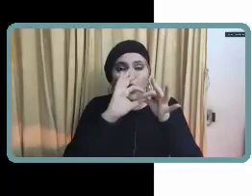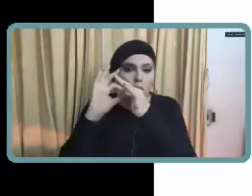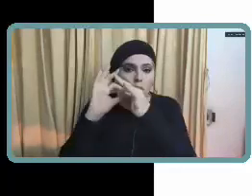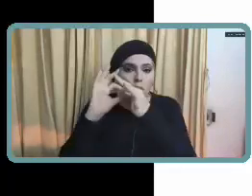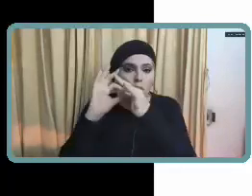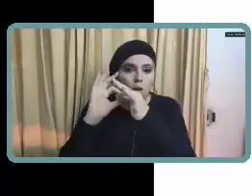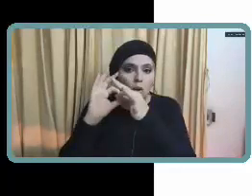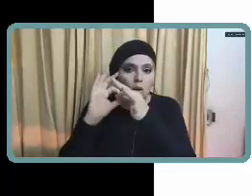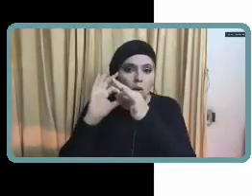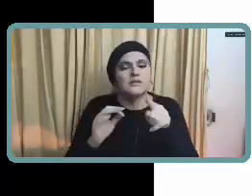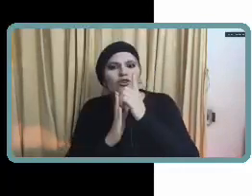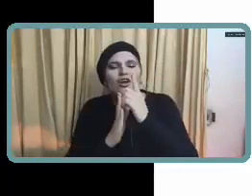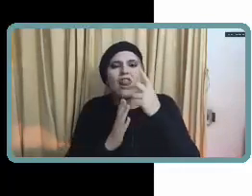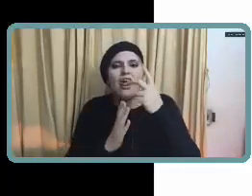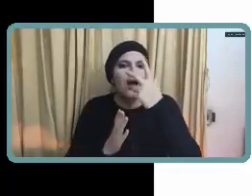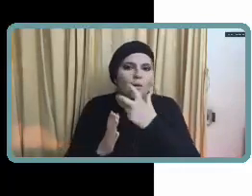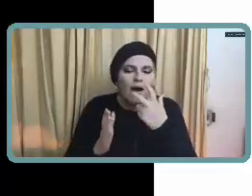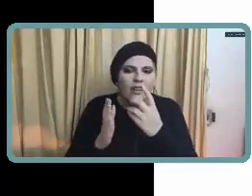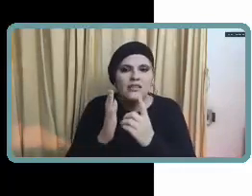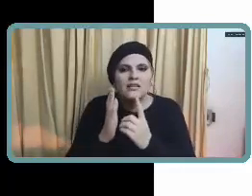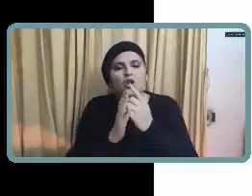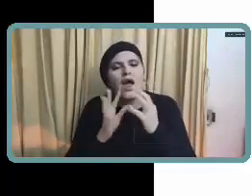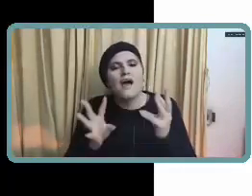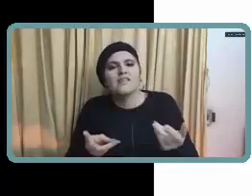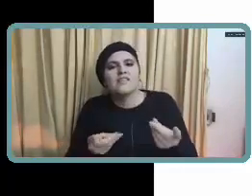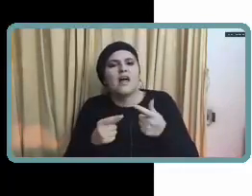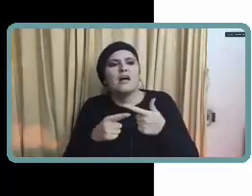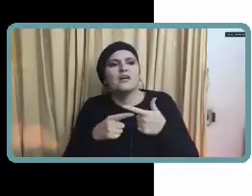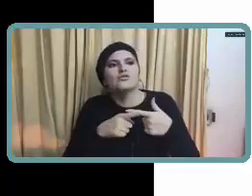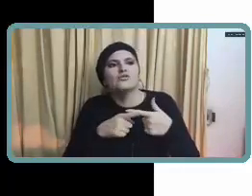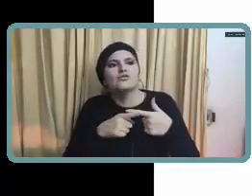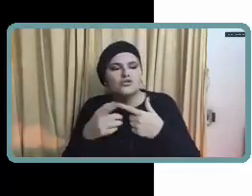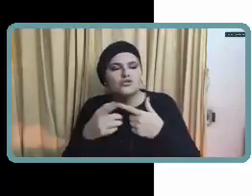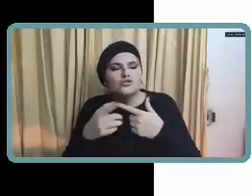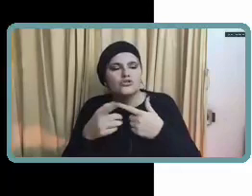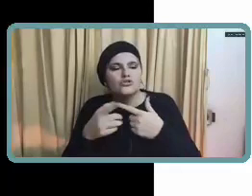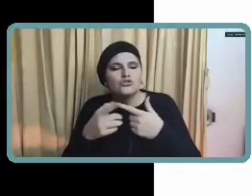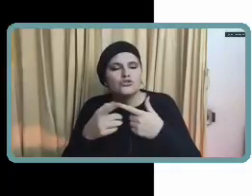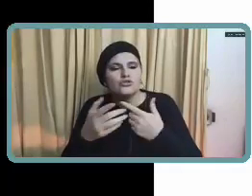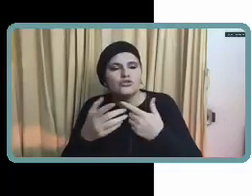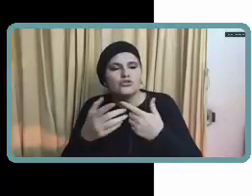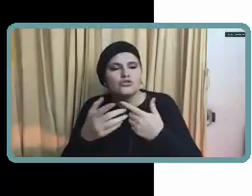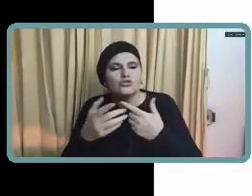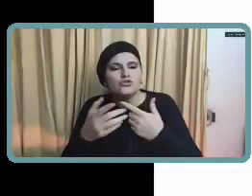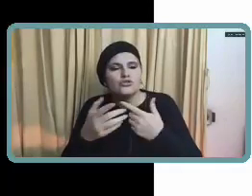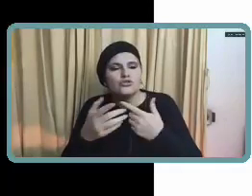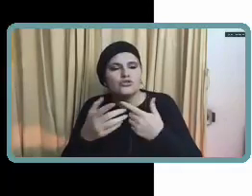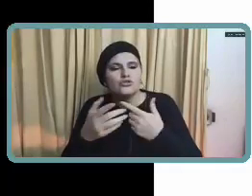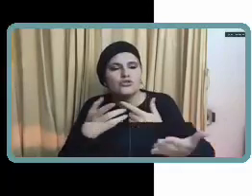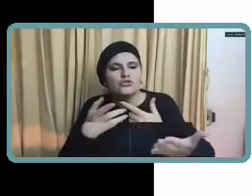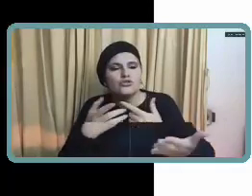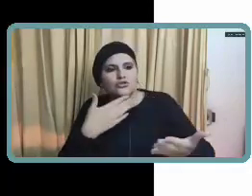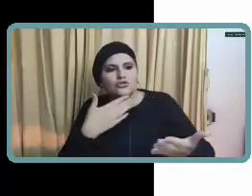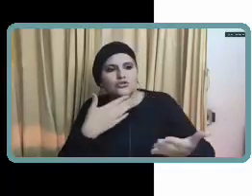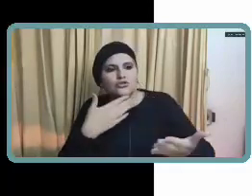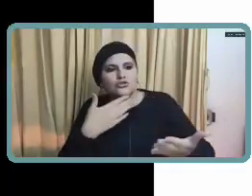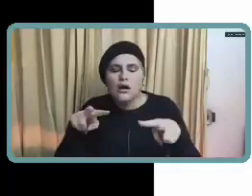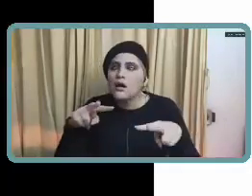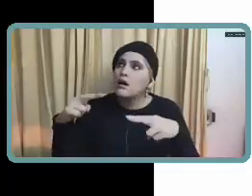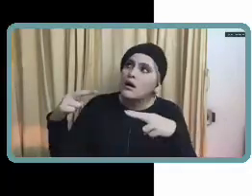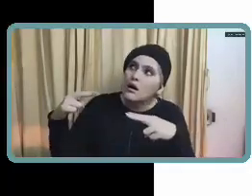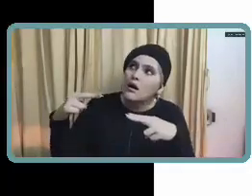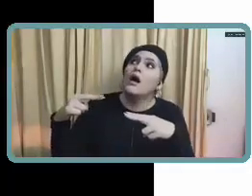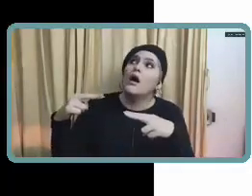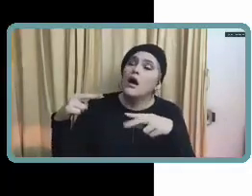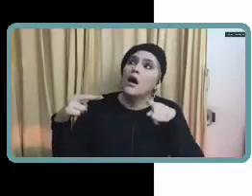lenguaje, desarrollar el conocimiento de palabras. Yo voy caminando por el mundo y vemos algo junto, mi madre me dice es un camión rojo